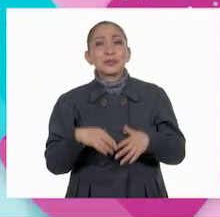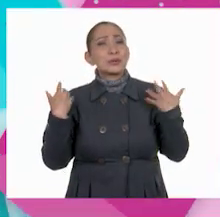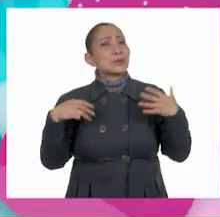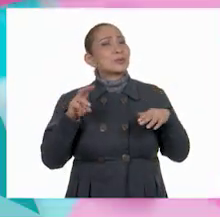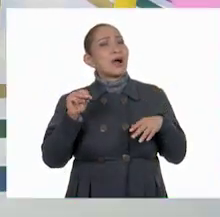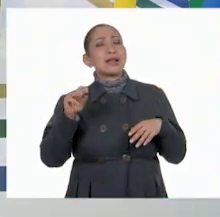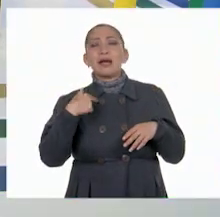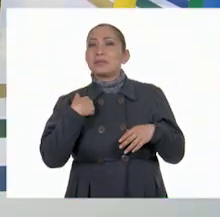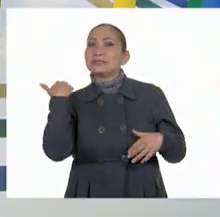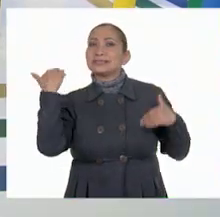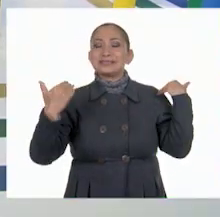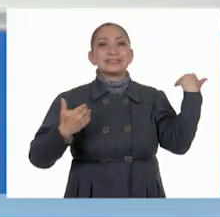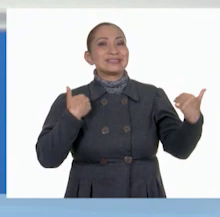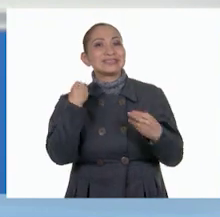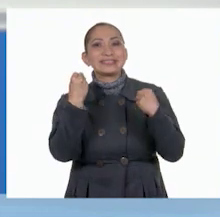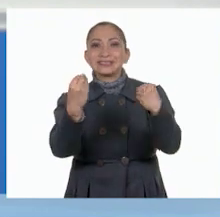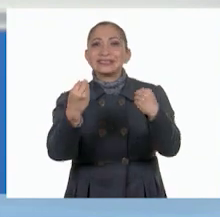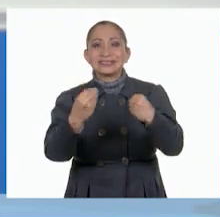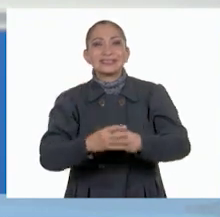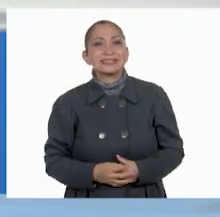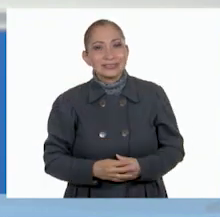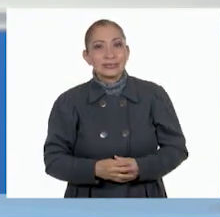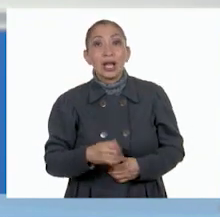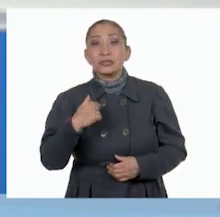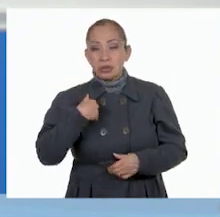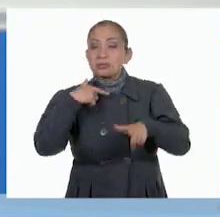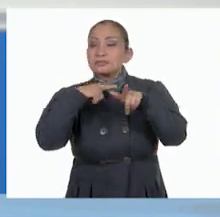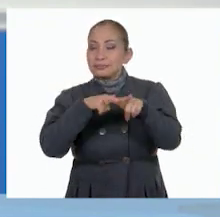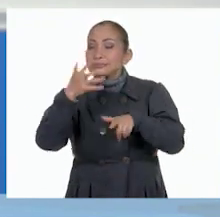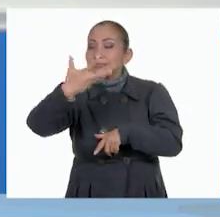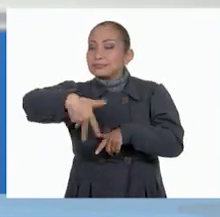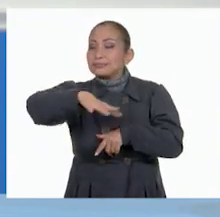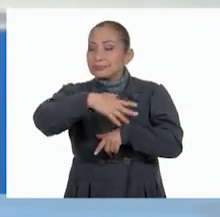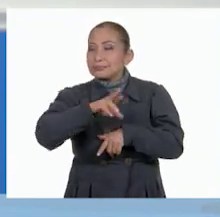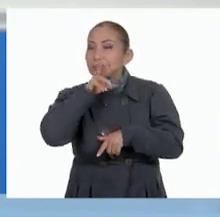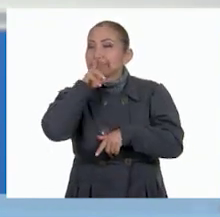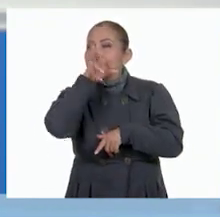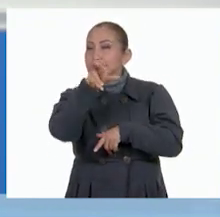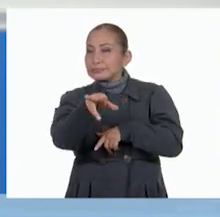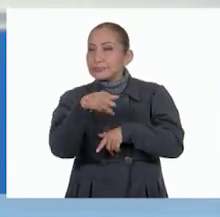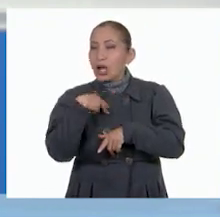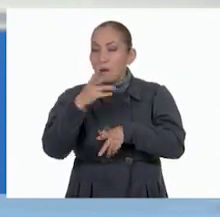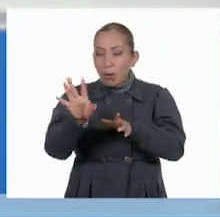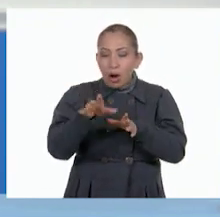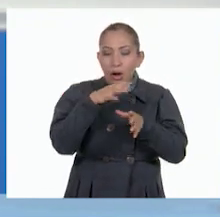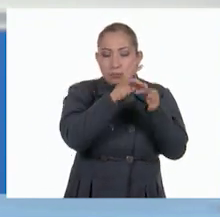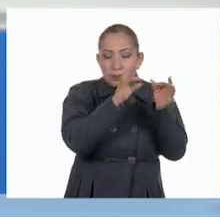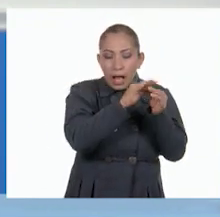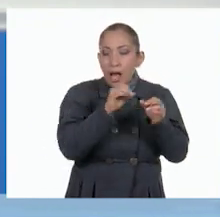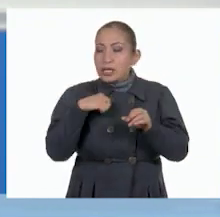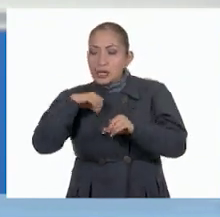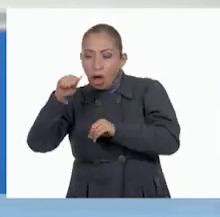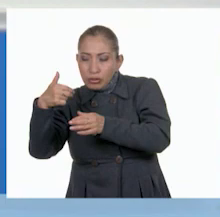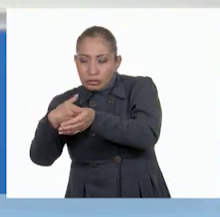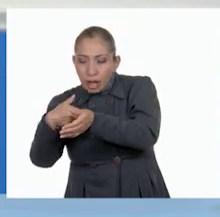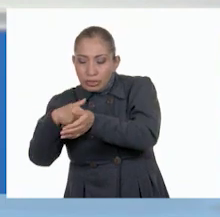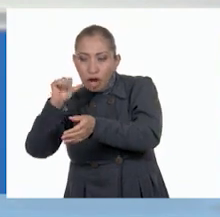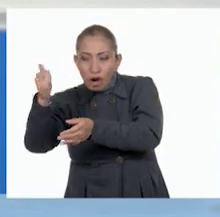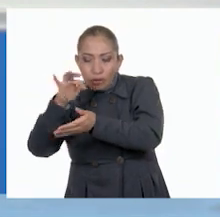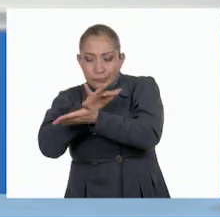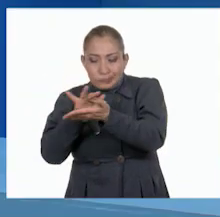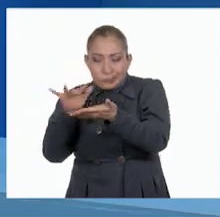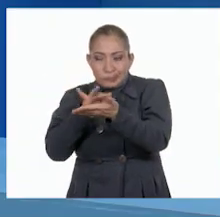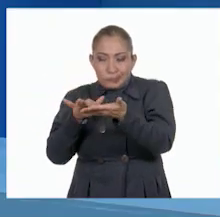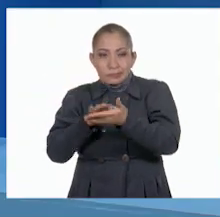¡Wow! ¡Me divertí muchísimo! Y voy a seguir buscando mensajes implícitos y explícitos en otros